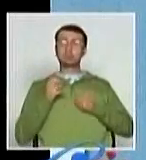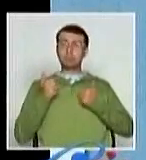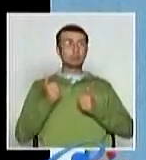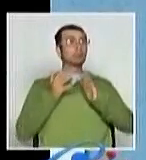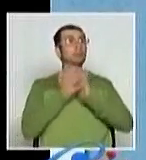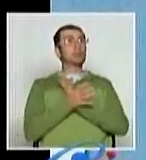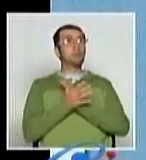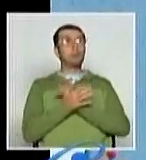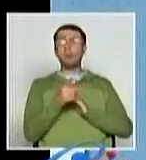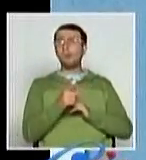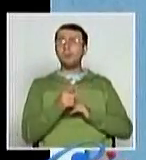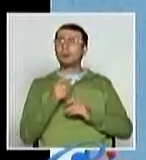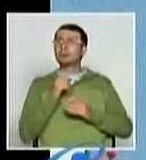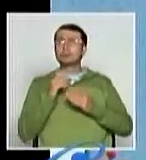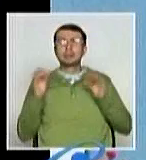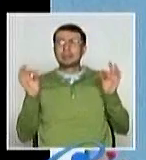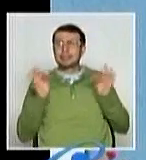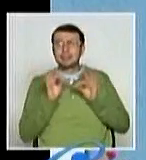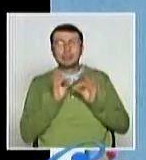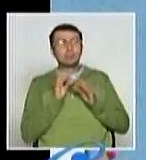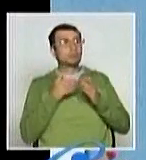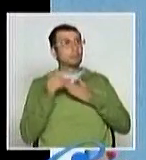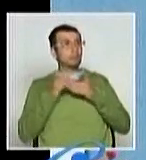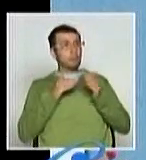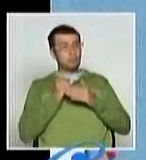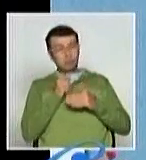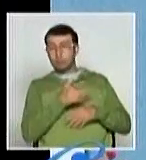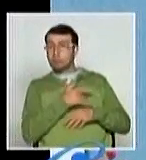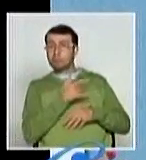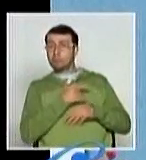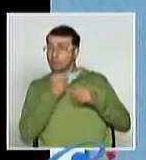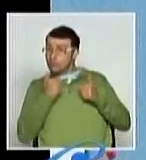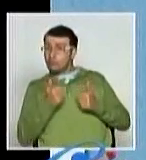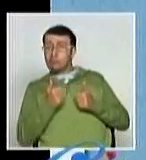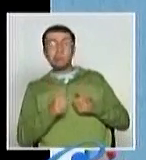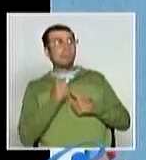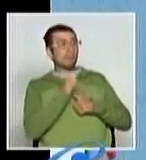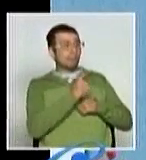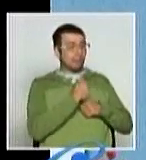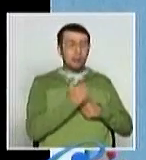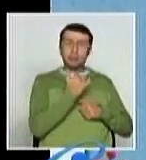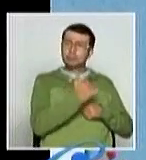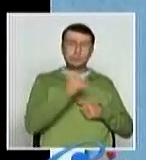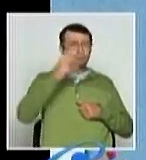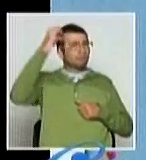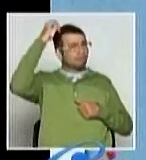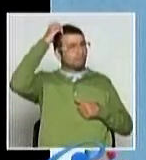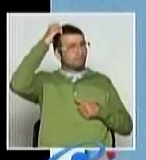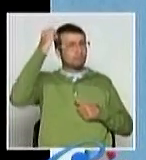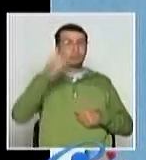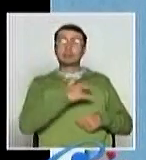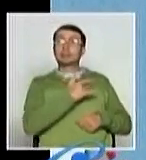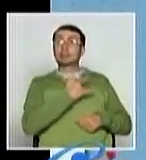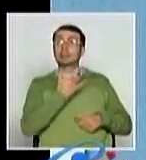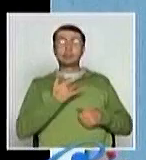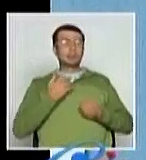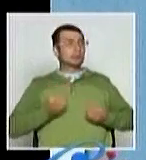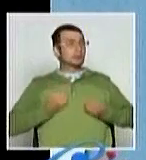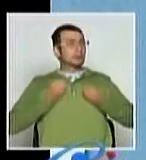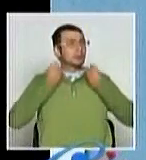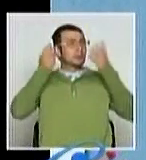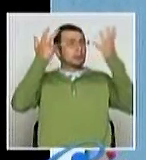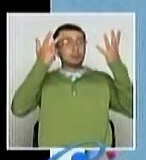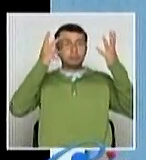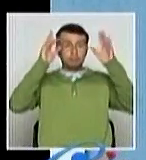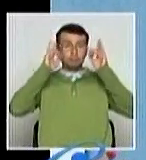sencilla que sea la manifestación humana que ya he sentido bien ya el cerebro comienza a sentir algo que se llama liberar una hormona